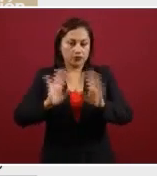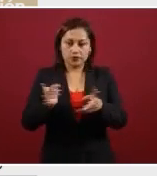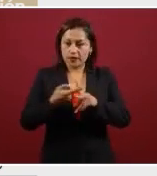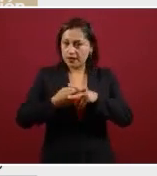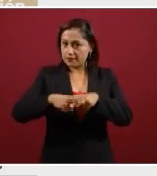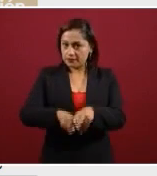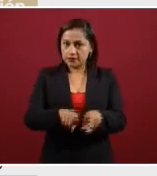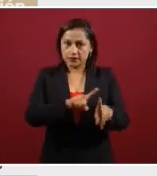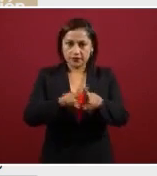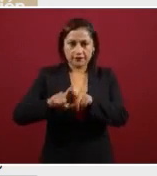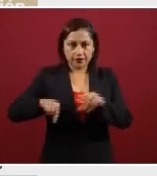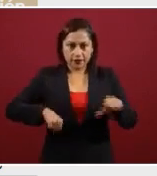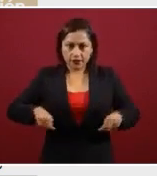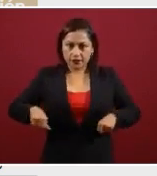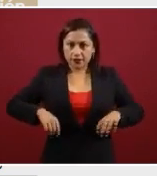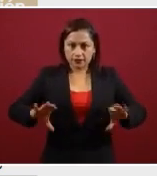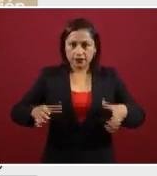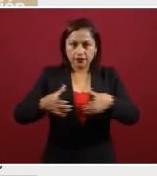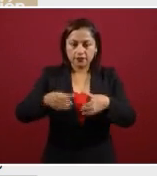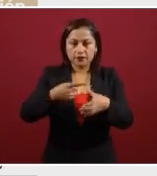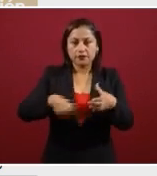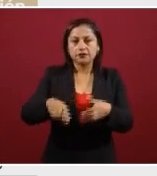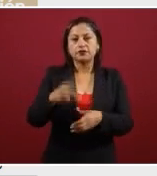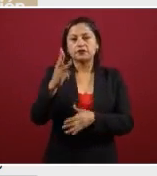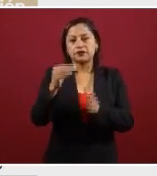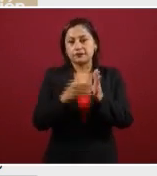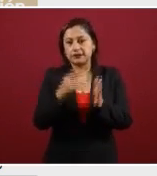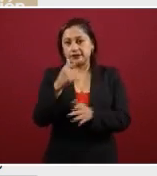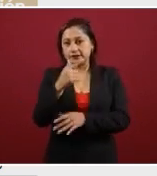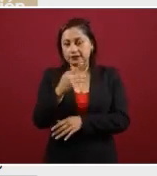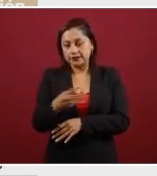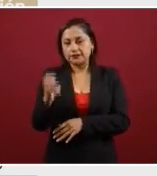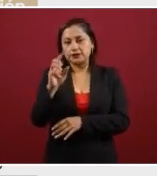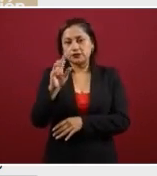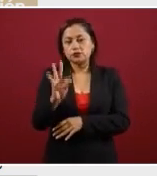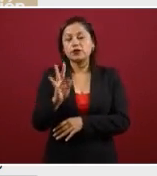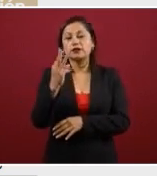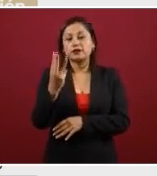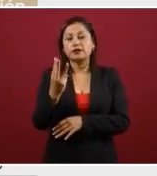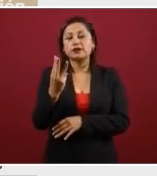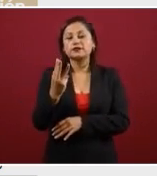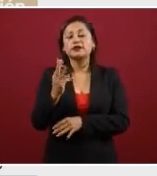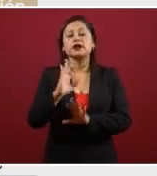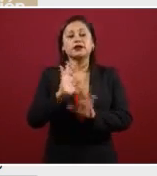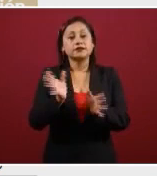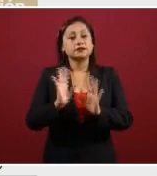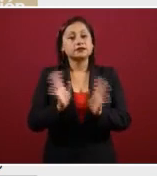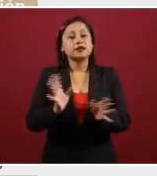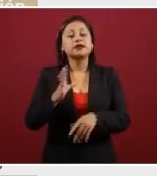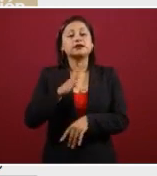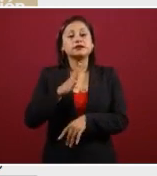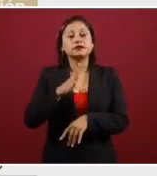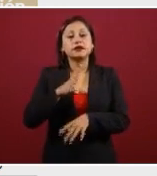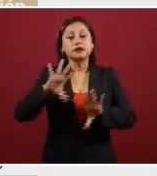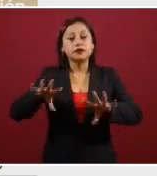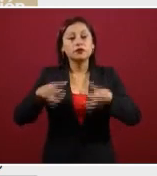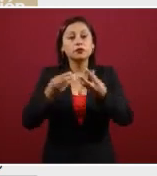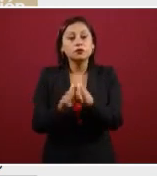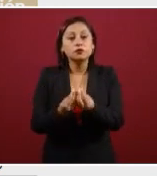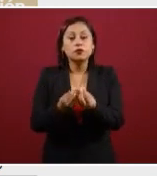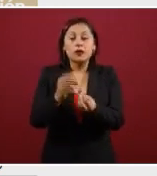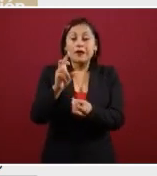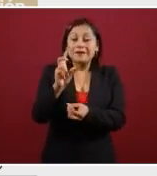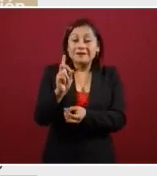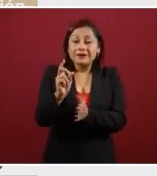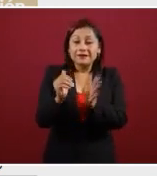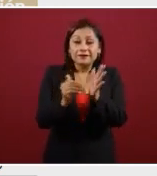y tienen las plantas son 3.343. Con esto ya contamos con 30 millones de plantas de